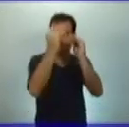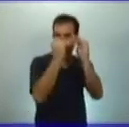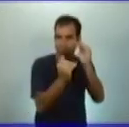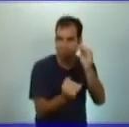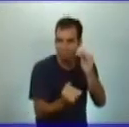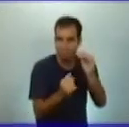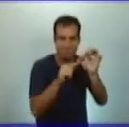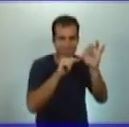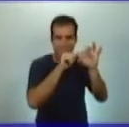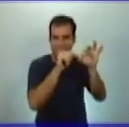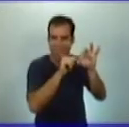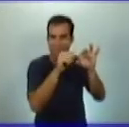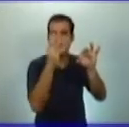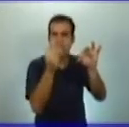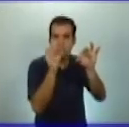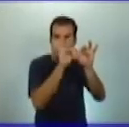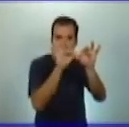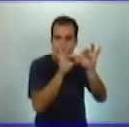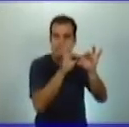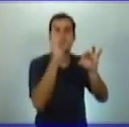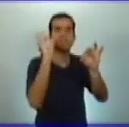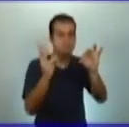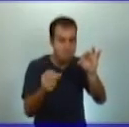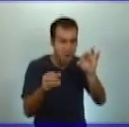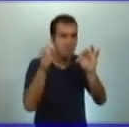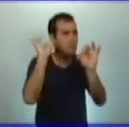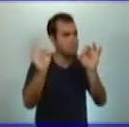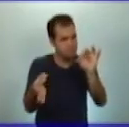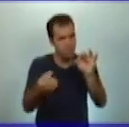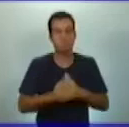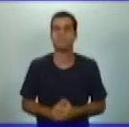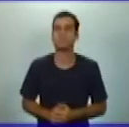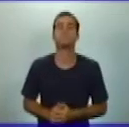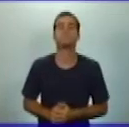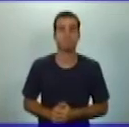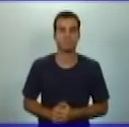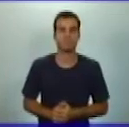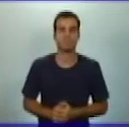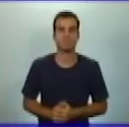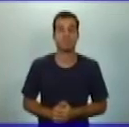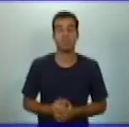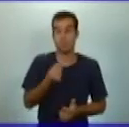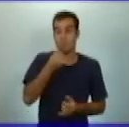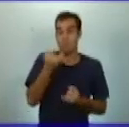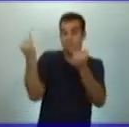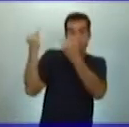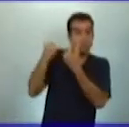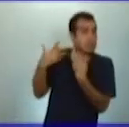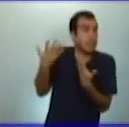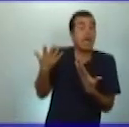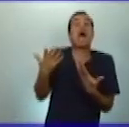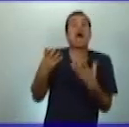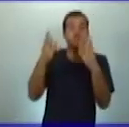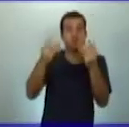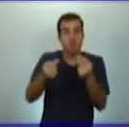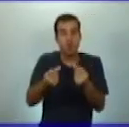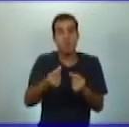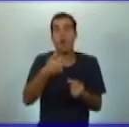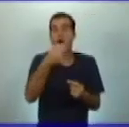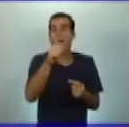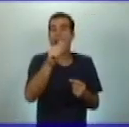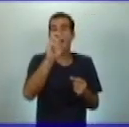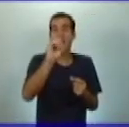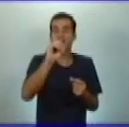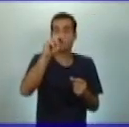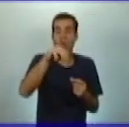núcleo. Pero además también podemos tener información de su número atómico. ¿Cuál es? 6, porque el número atómico